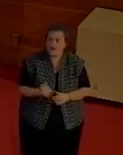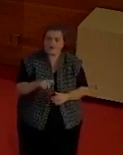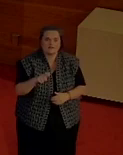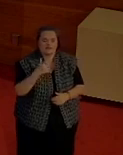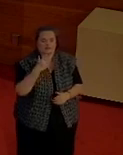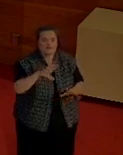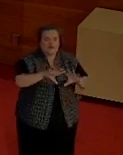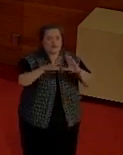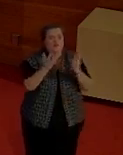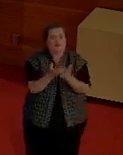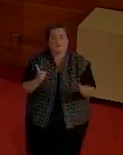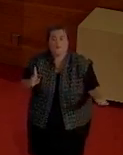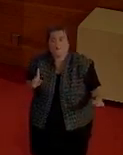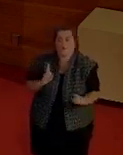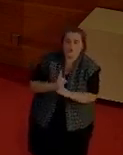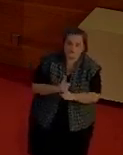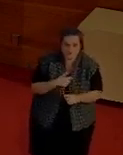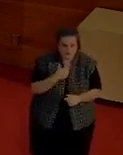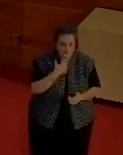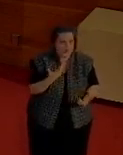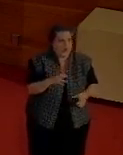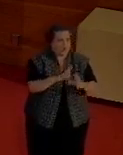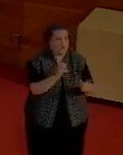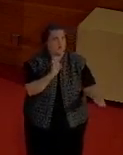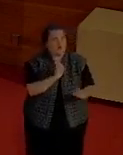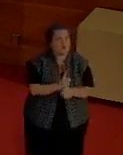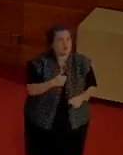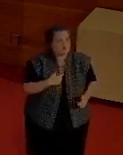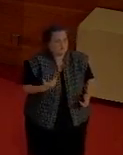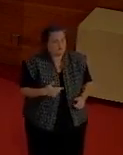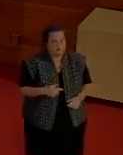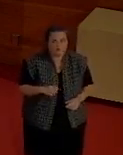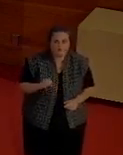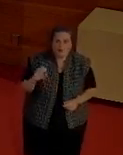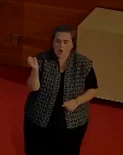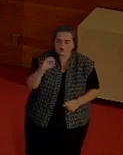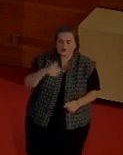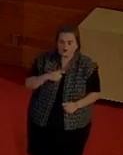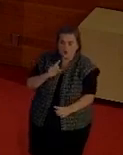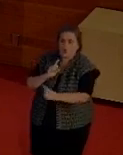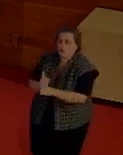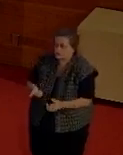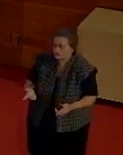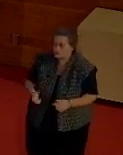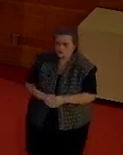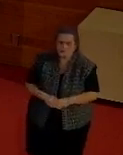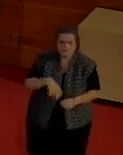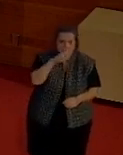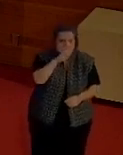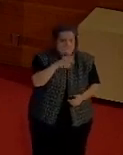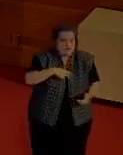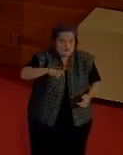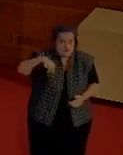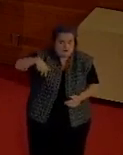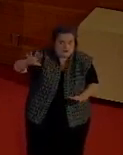antiglobalización yo no sé lo que quiere decir antiglobalización O sea no es que yo soy anti oxígeno Vale pues respira pues respira nitrógeno a ver